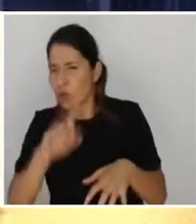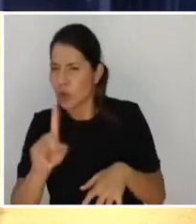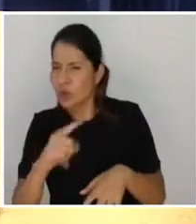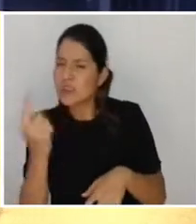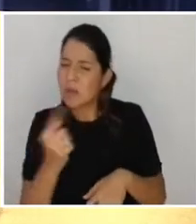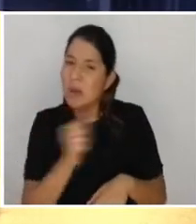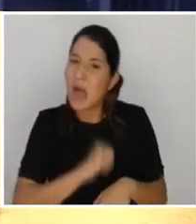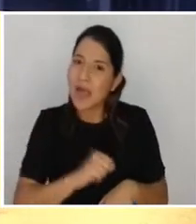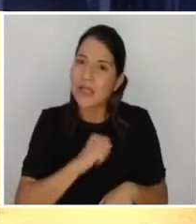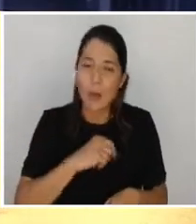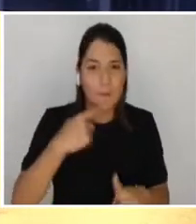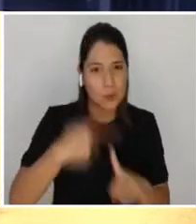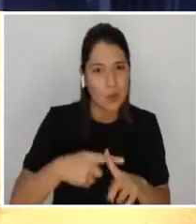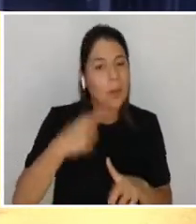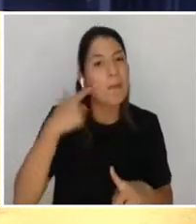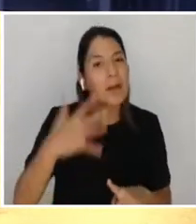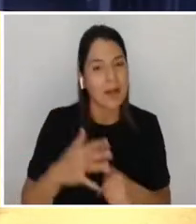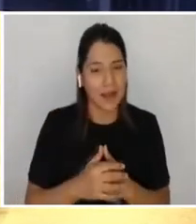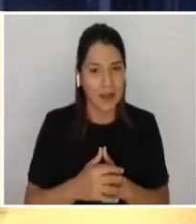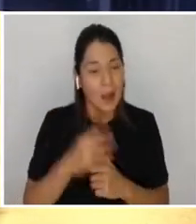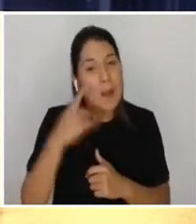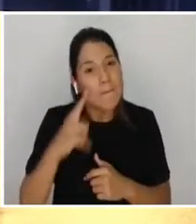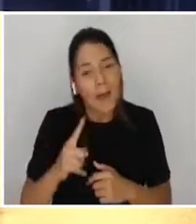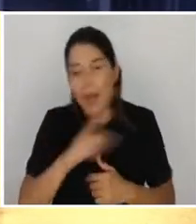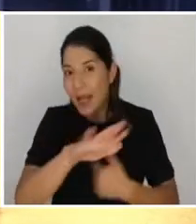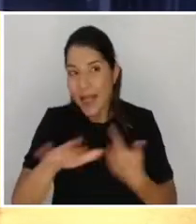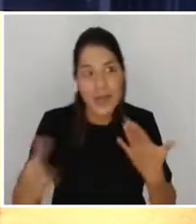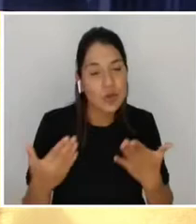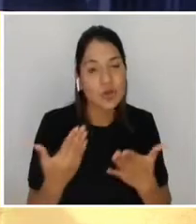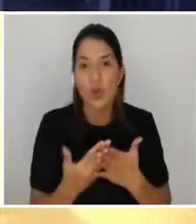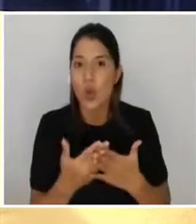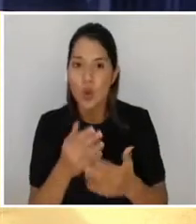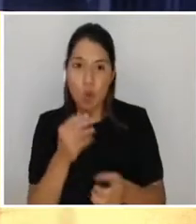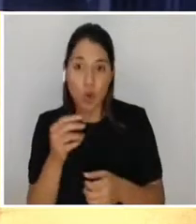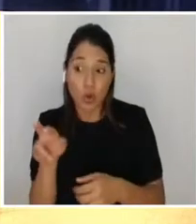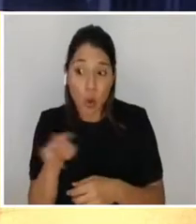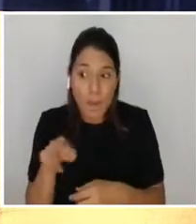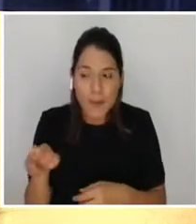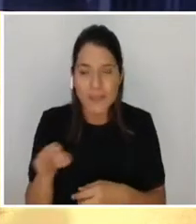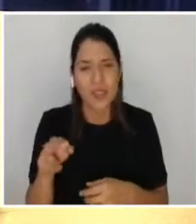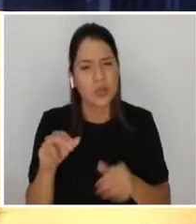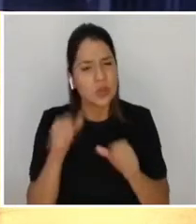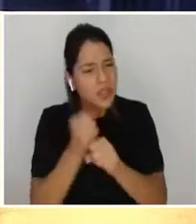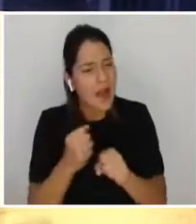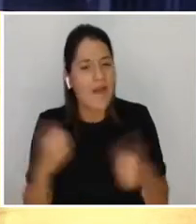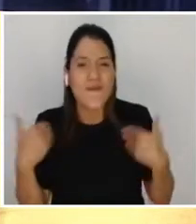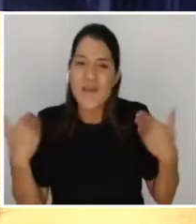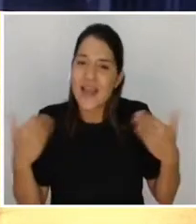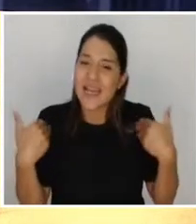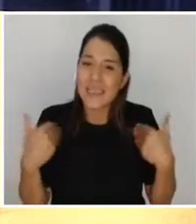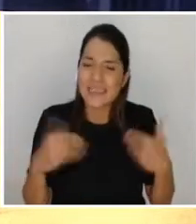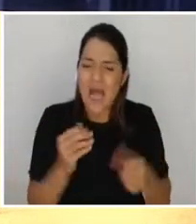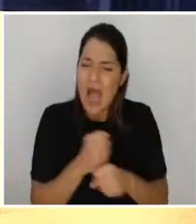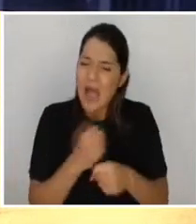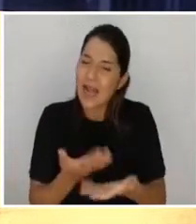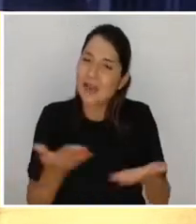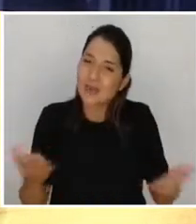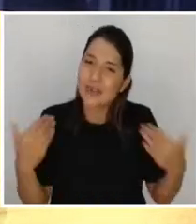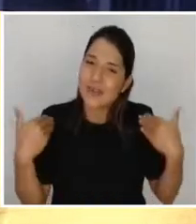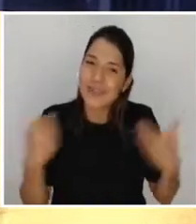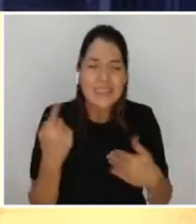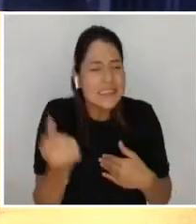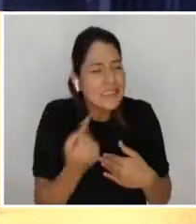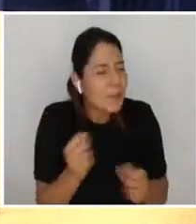¿verdad? Para que así todo el personal se mantenga feliz, haga las cosas felices y siempre hacer lo que a nosotros nos gusta,